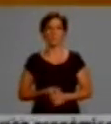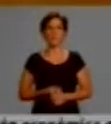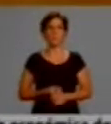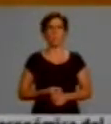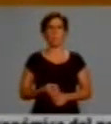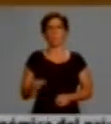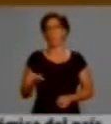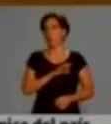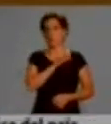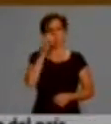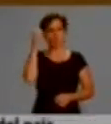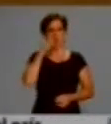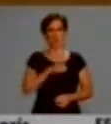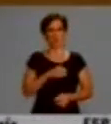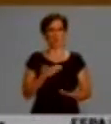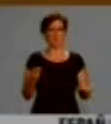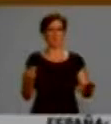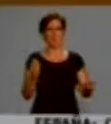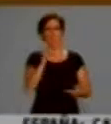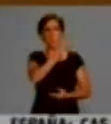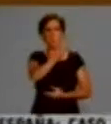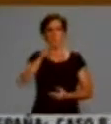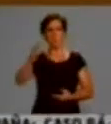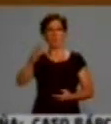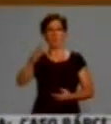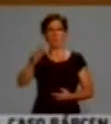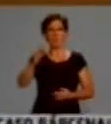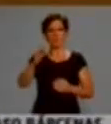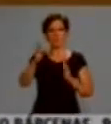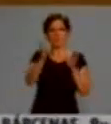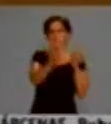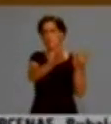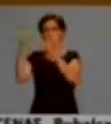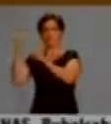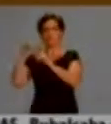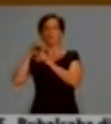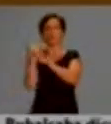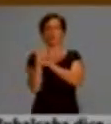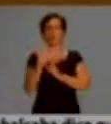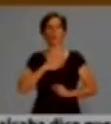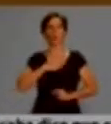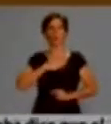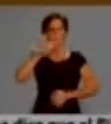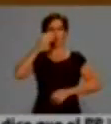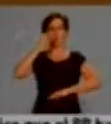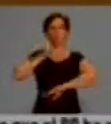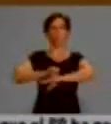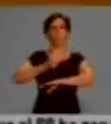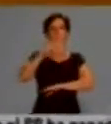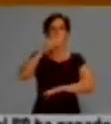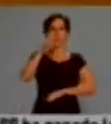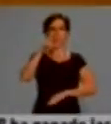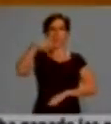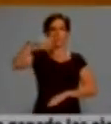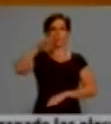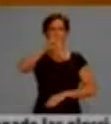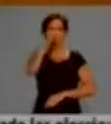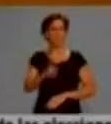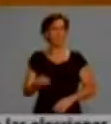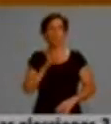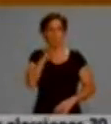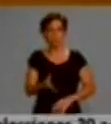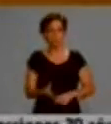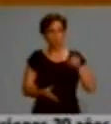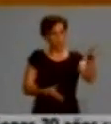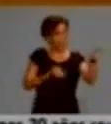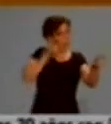Señor Rajoy, ¿por qué el PP tuvo tanto interés en quitarle el caso al juez Bermúdez? ¿Por qué, y le pregunto, telefoneó usted al